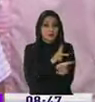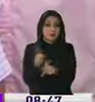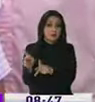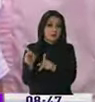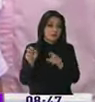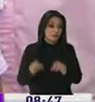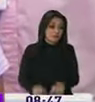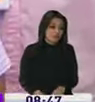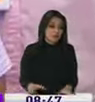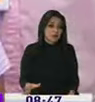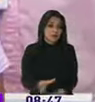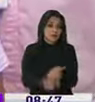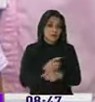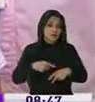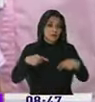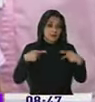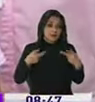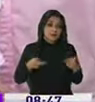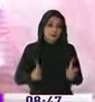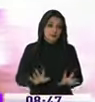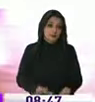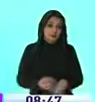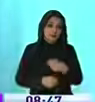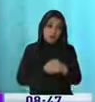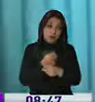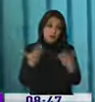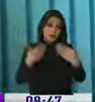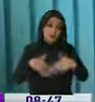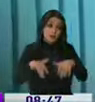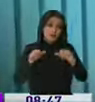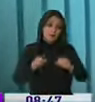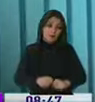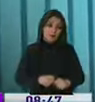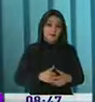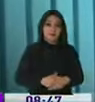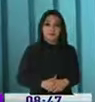para poder precautelar también el término de su año lectivo. Informó Roselena Vasconcelos.